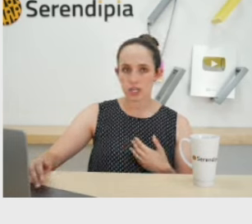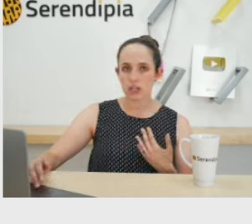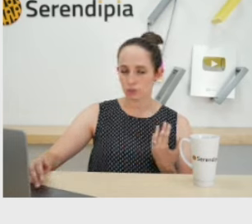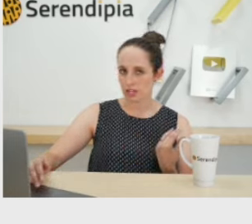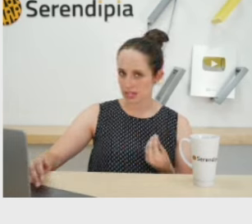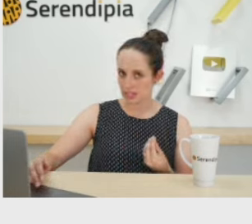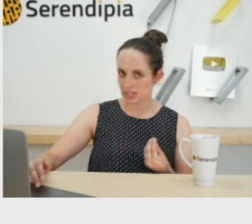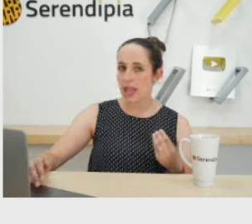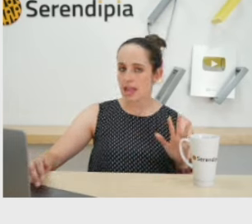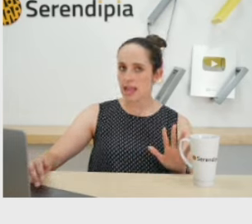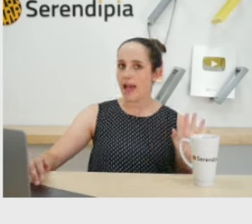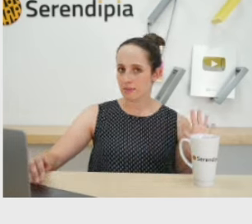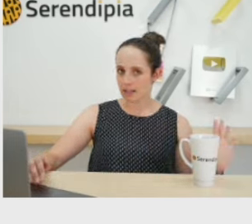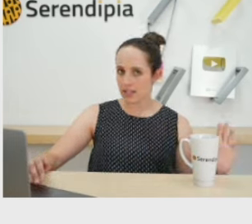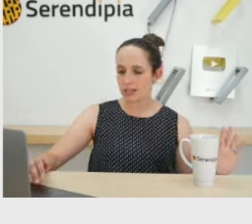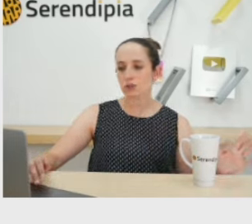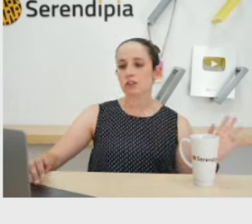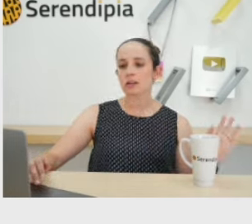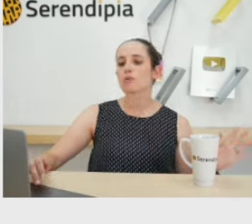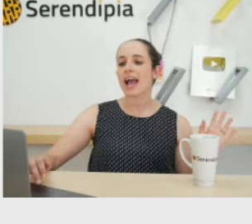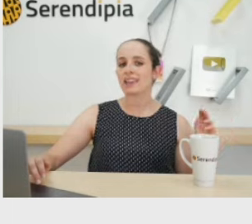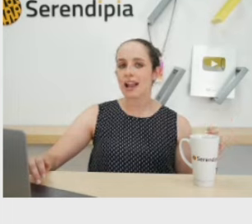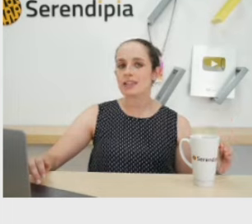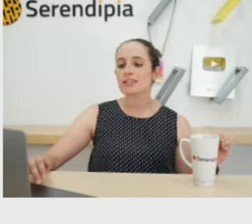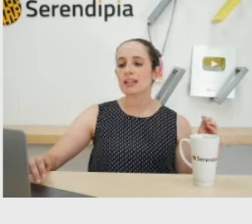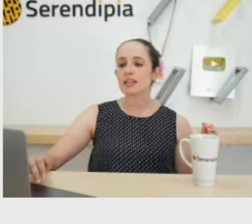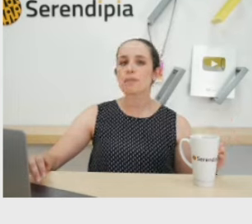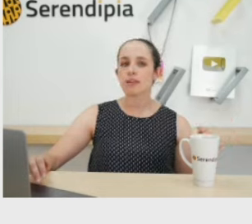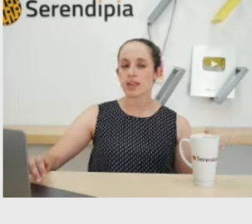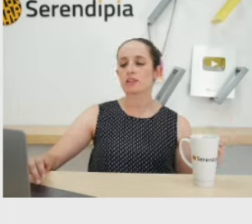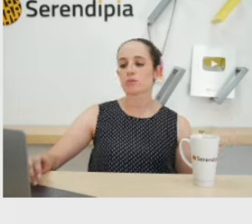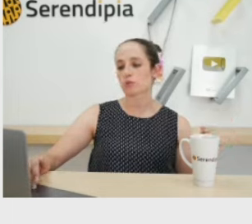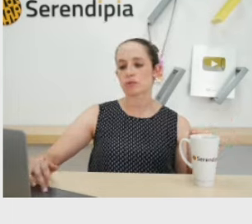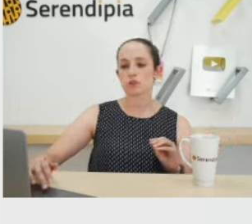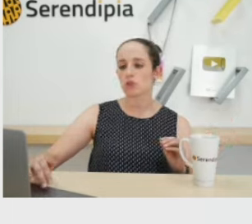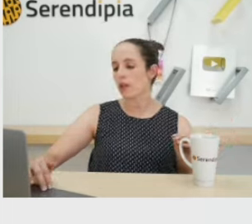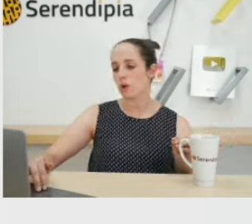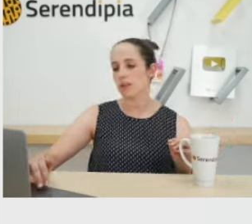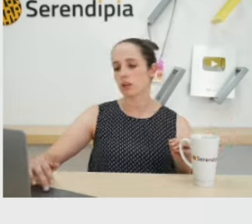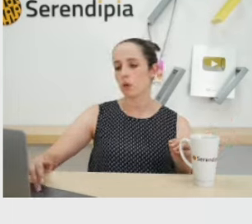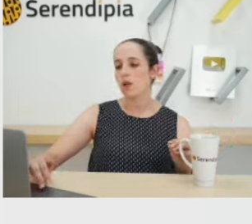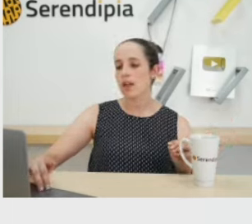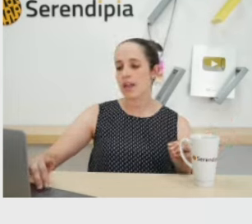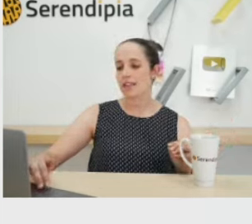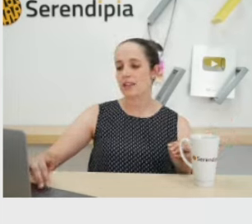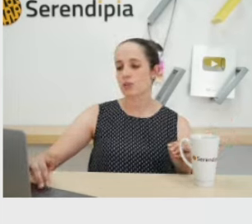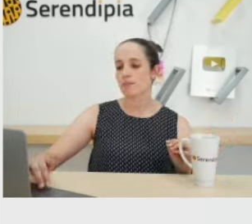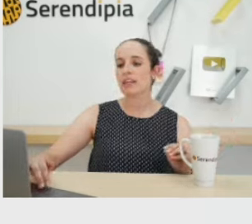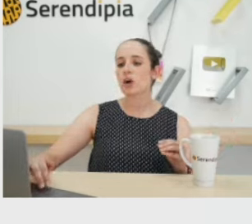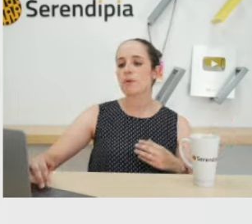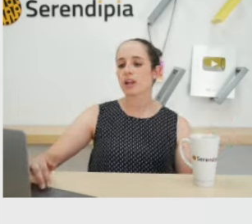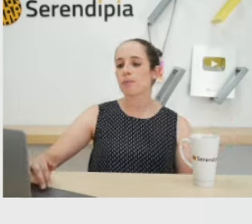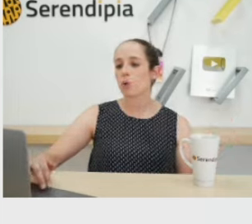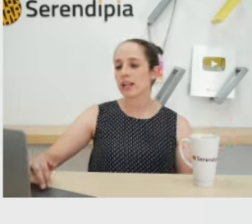creo que sí es una crisis. Y además de esto, tenemos análisis independientes, por supuesto, no del gobierno de la